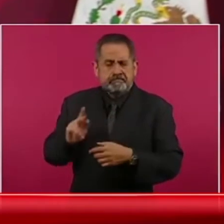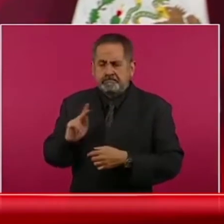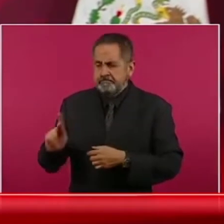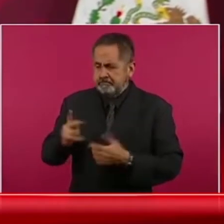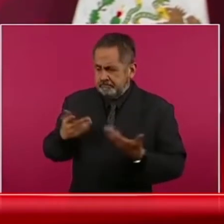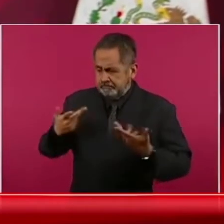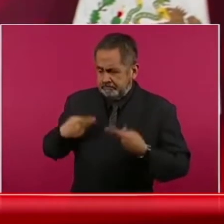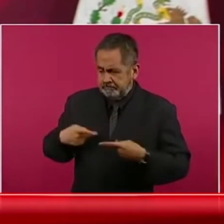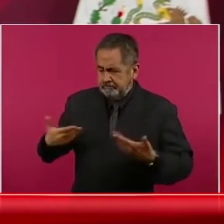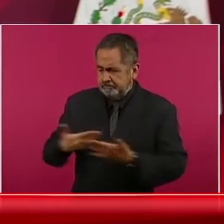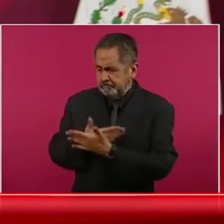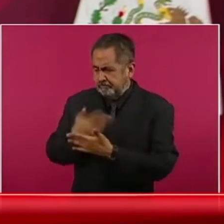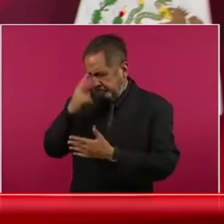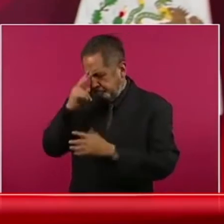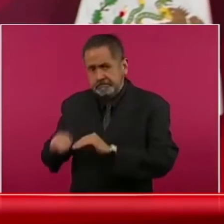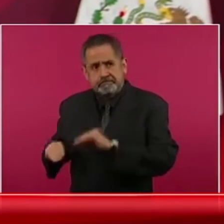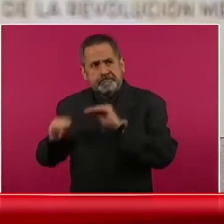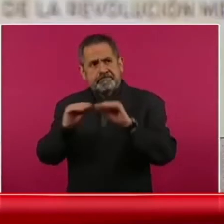Ya lo dijimos,